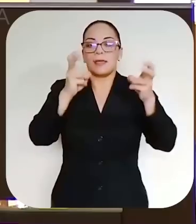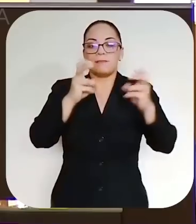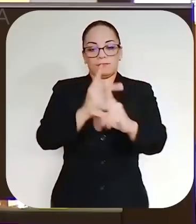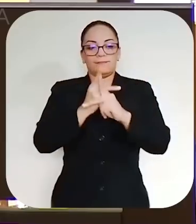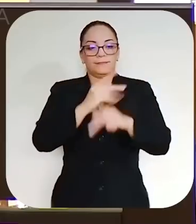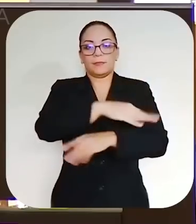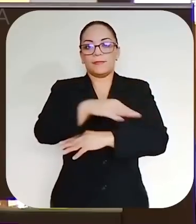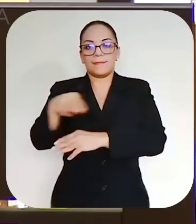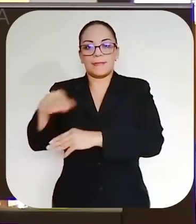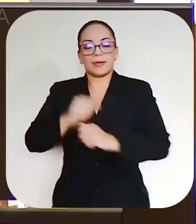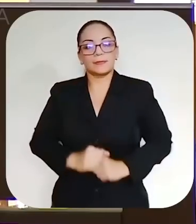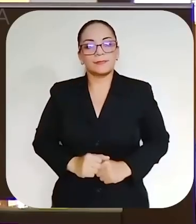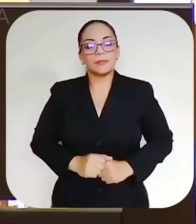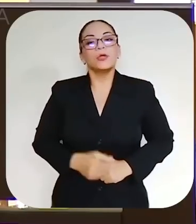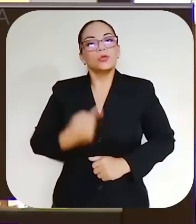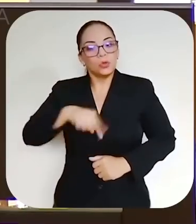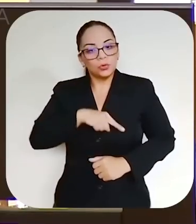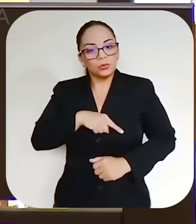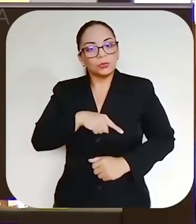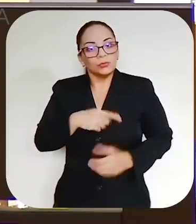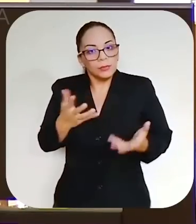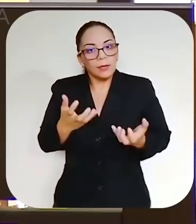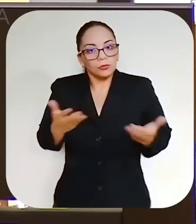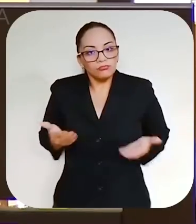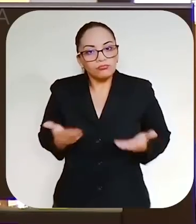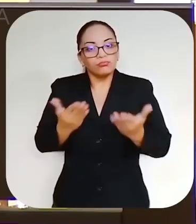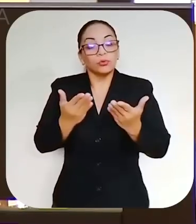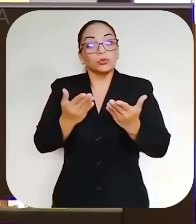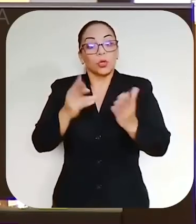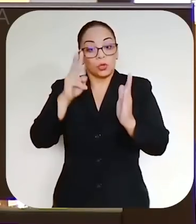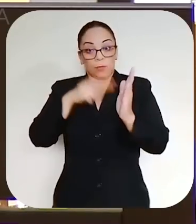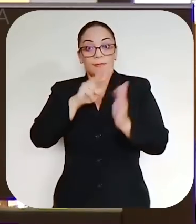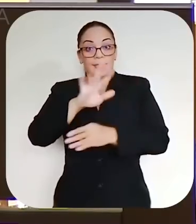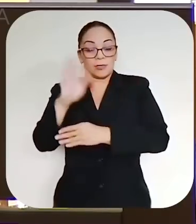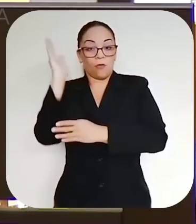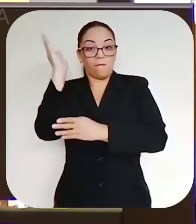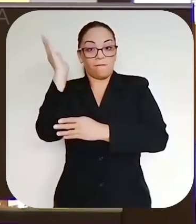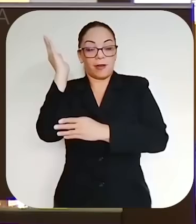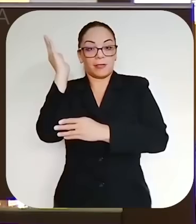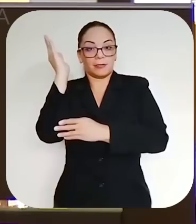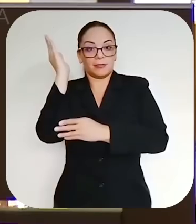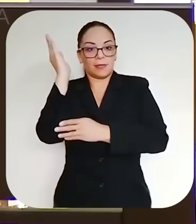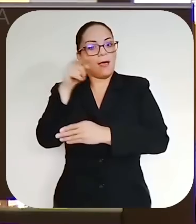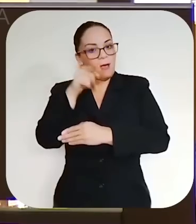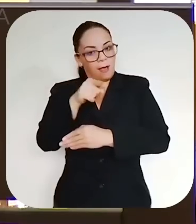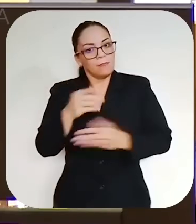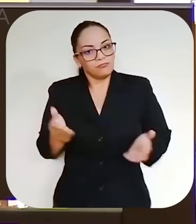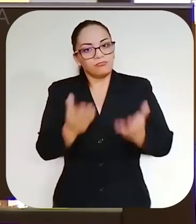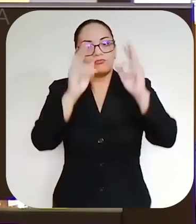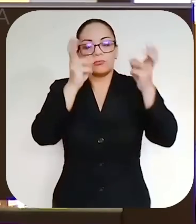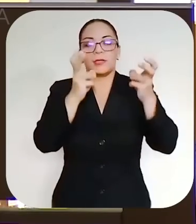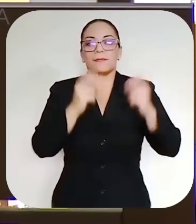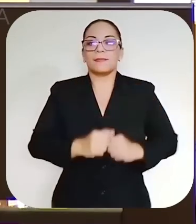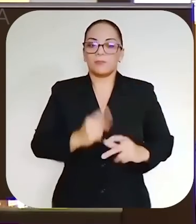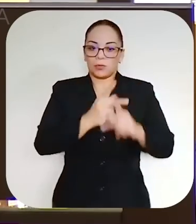oceánica queremos impulsar los resultados de la conferencia del 2025 de la cual somos